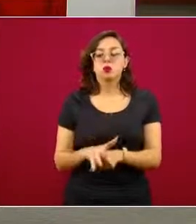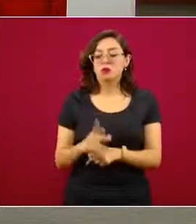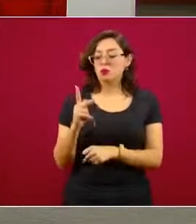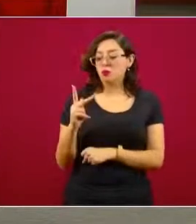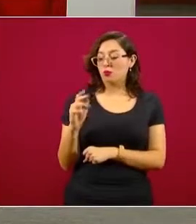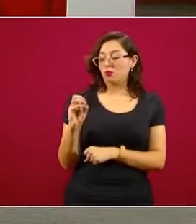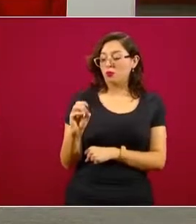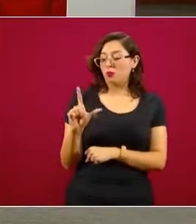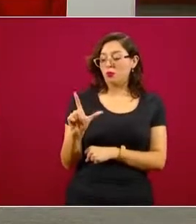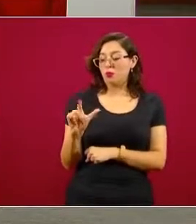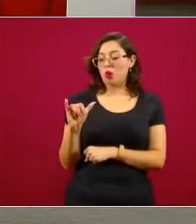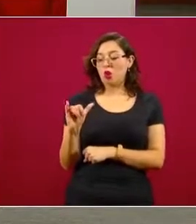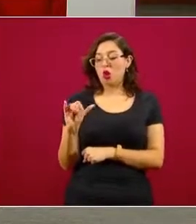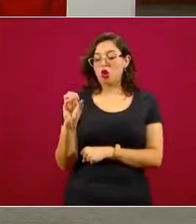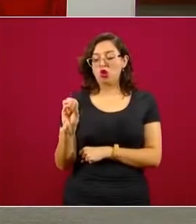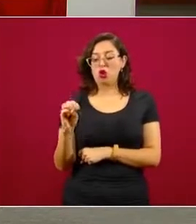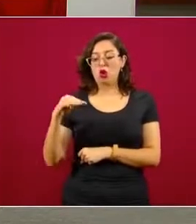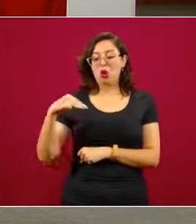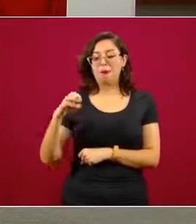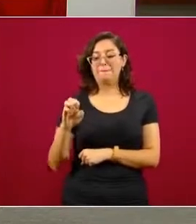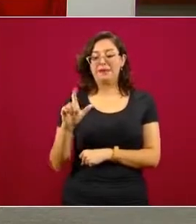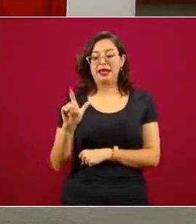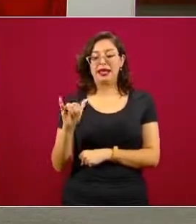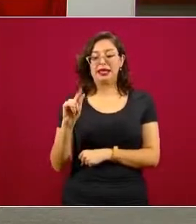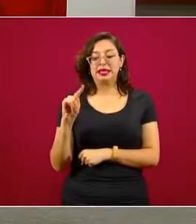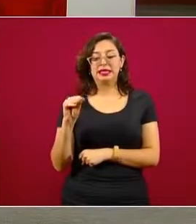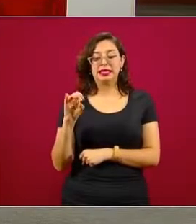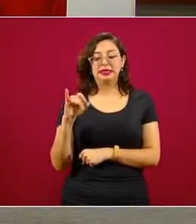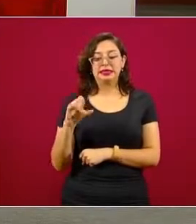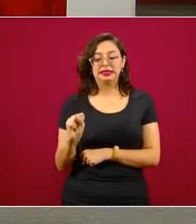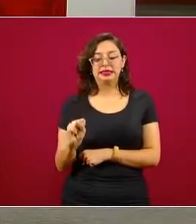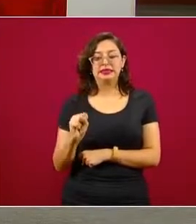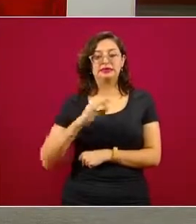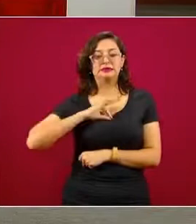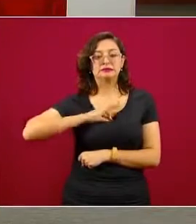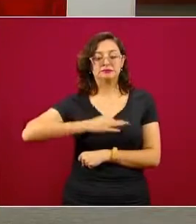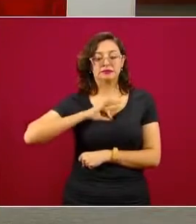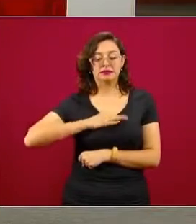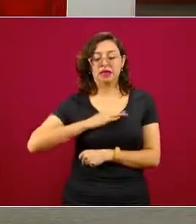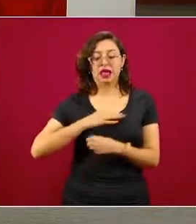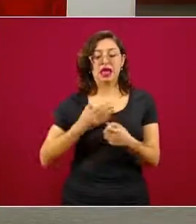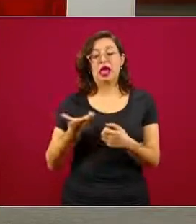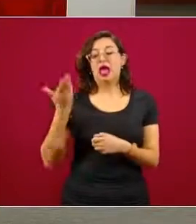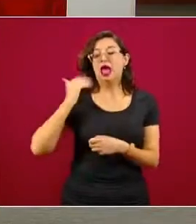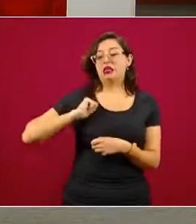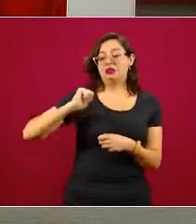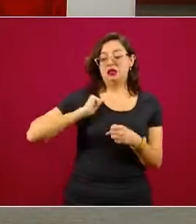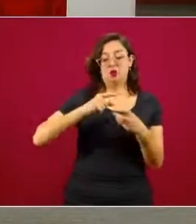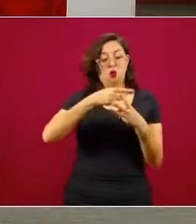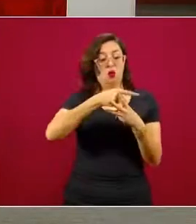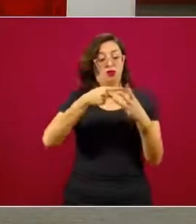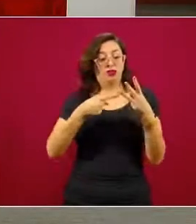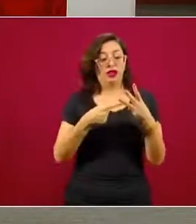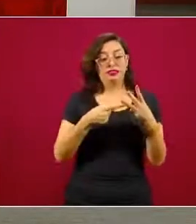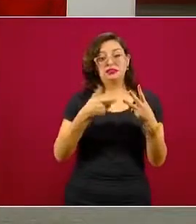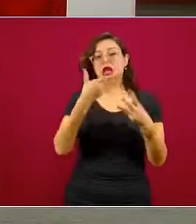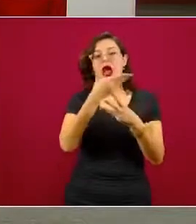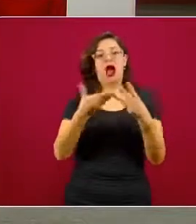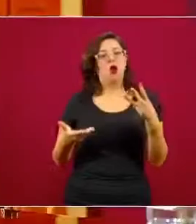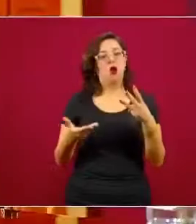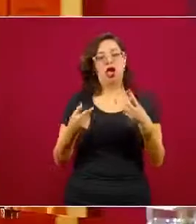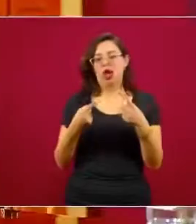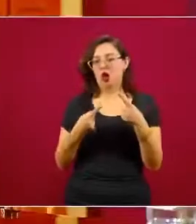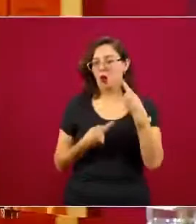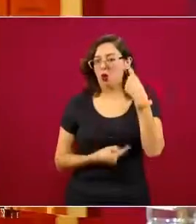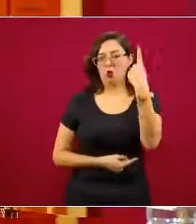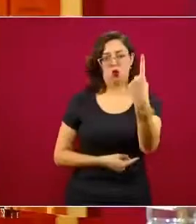polio, los virus poliomielitis. Ahora ya nada más nos queda uno de los tres subtipos, afortunadamente, de los